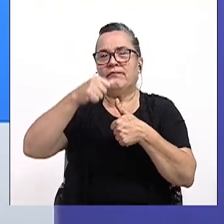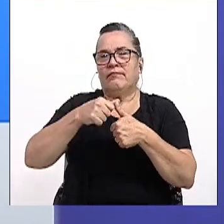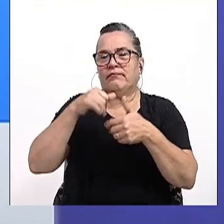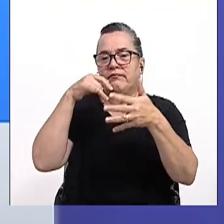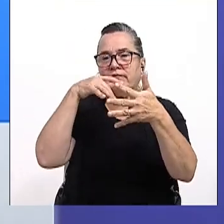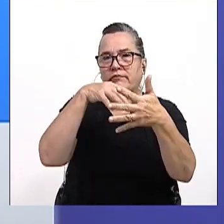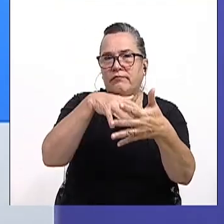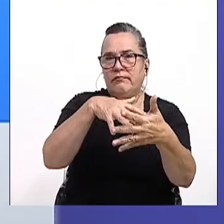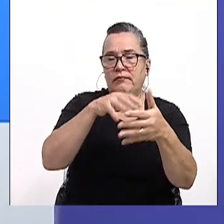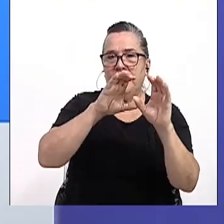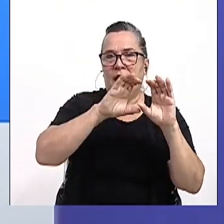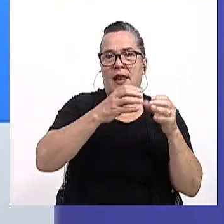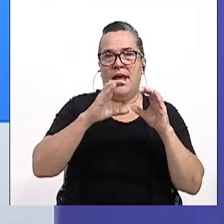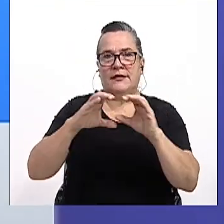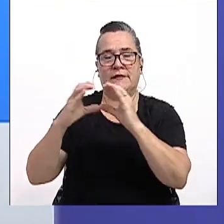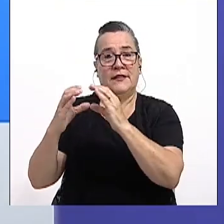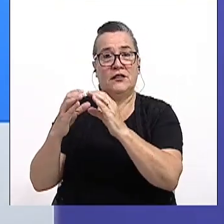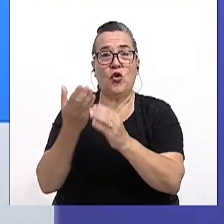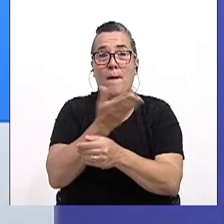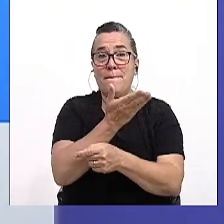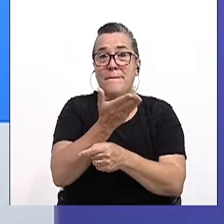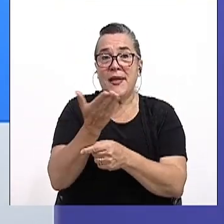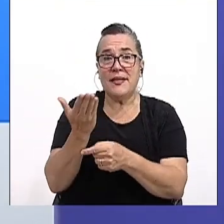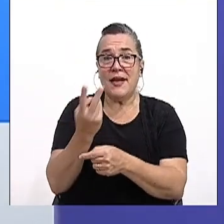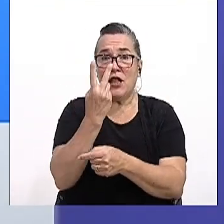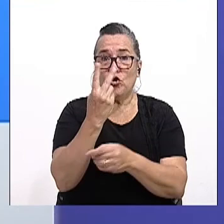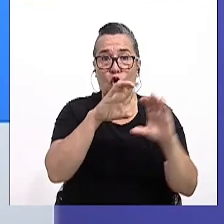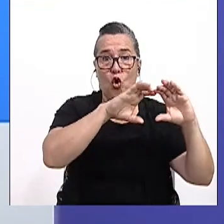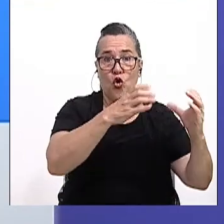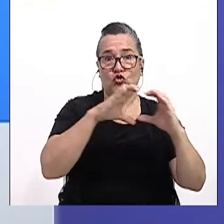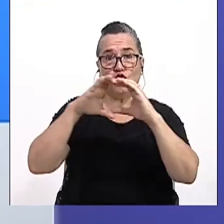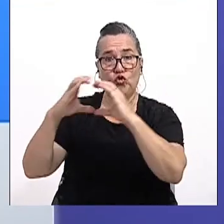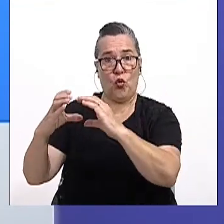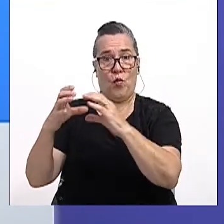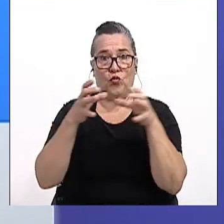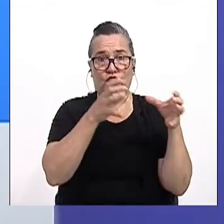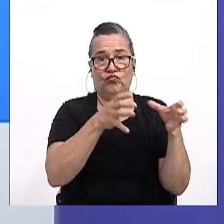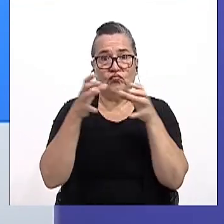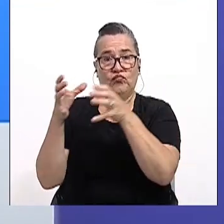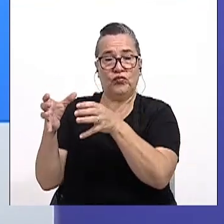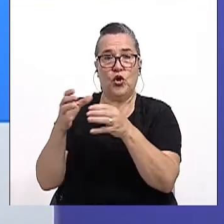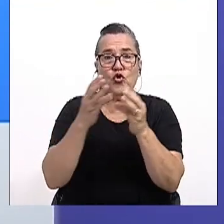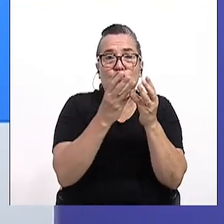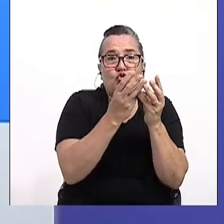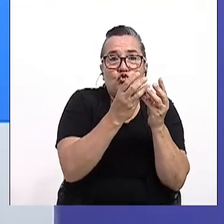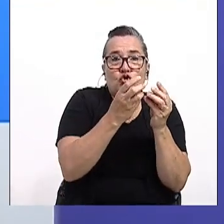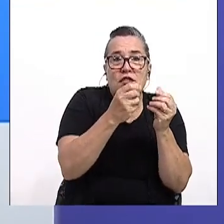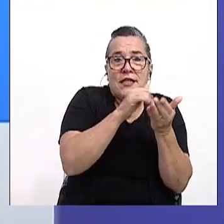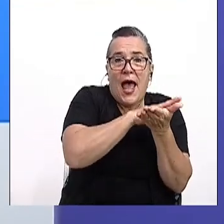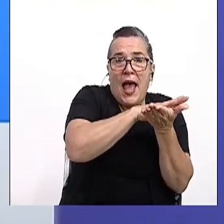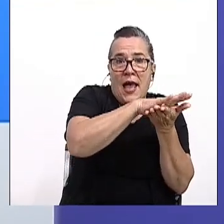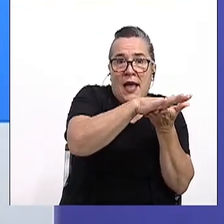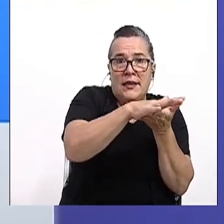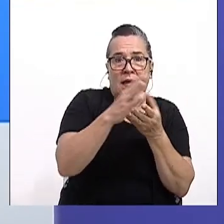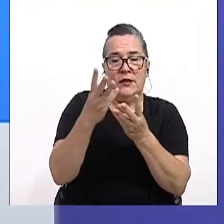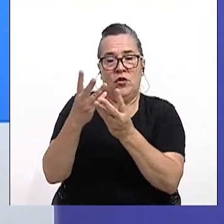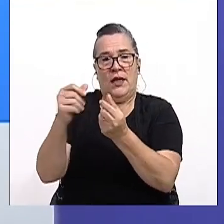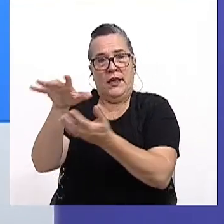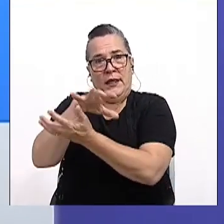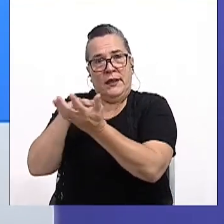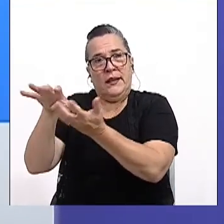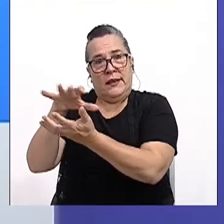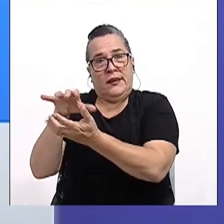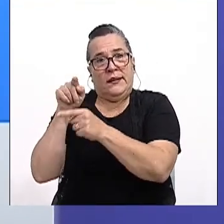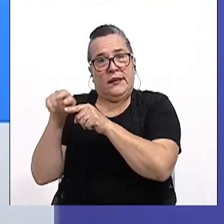estudiamos la clasificación de la materia en 2 grupos muy importantes, las sustancias puras y las